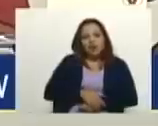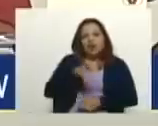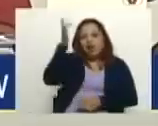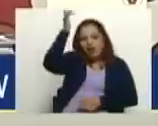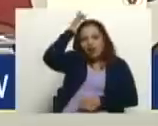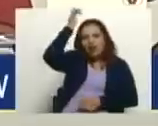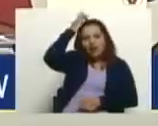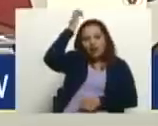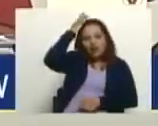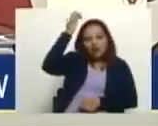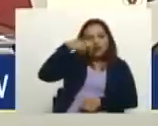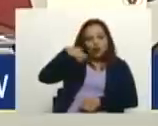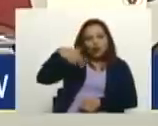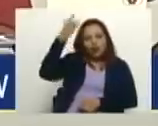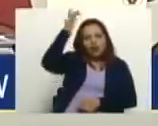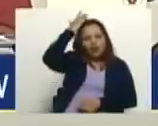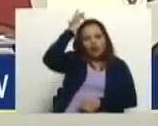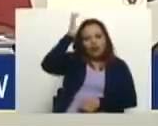Pónganse a creer.